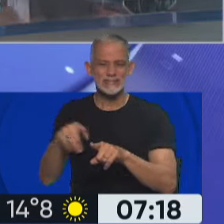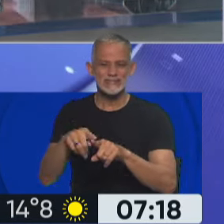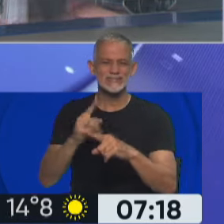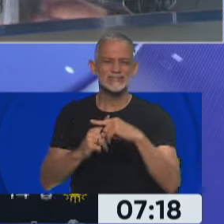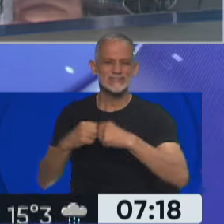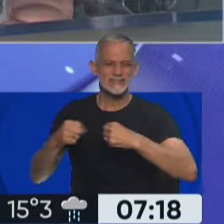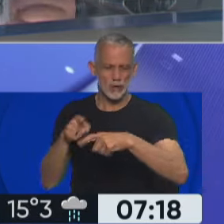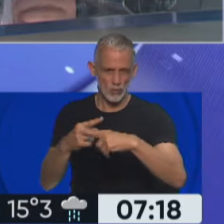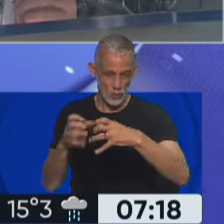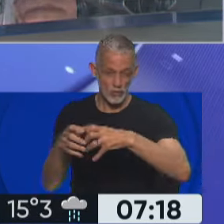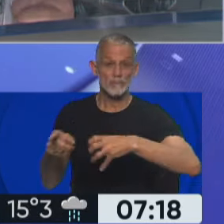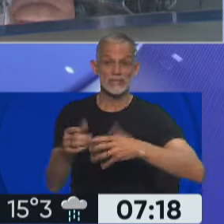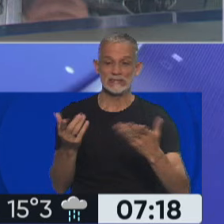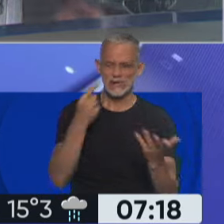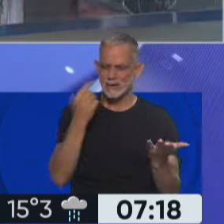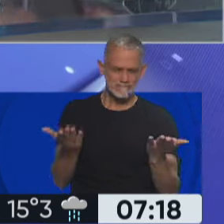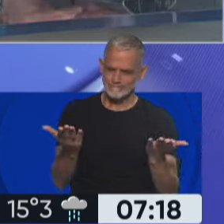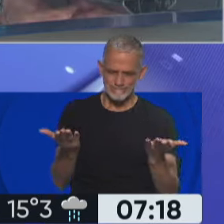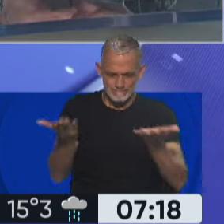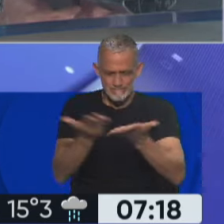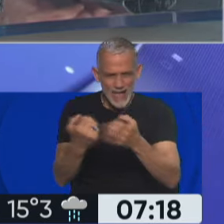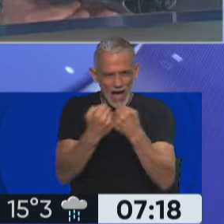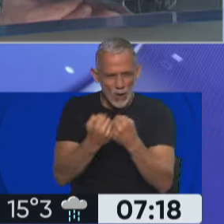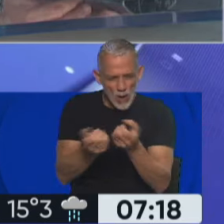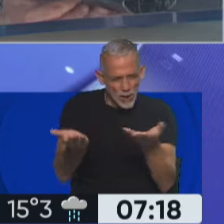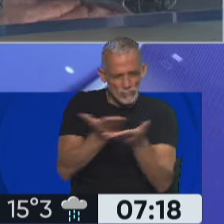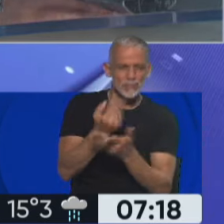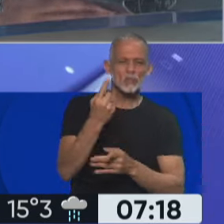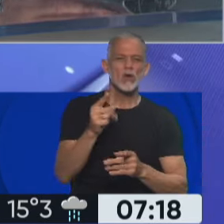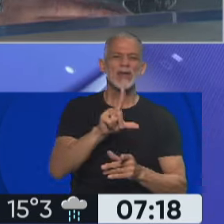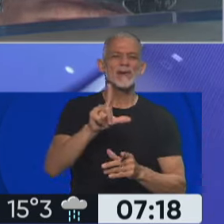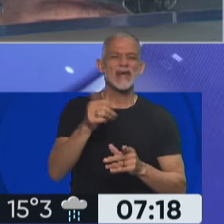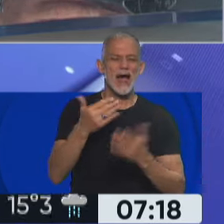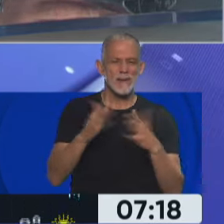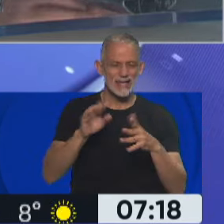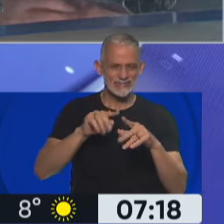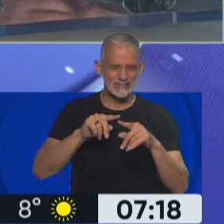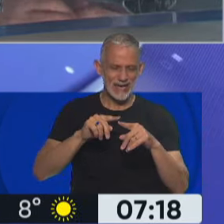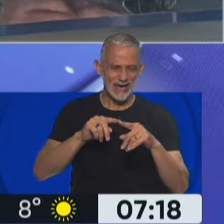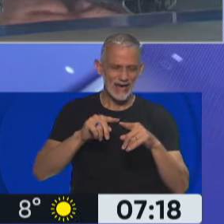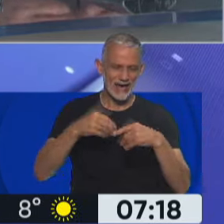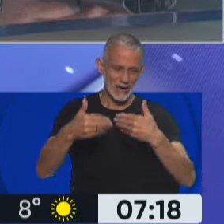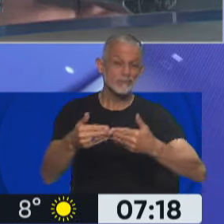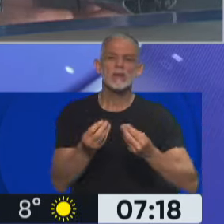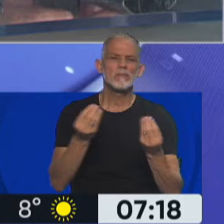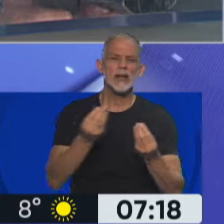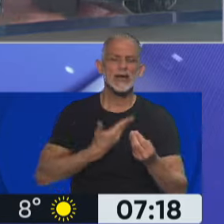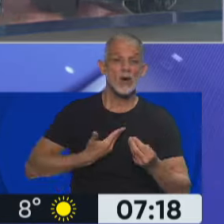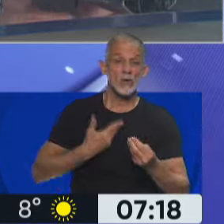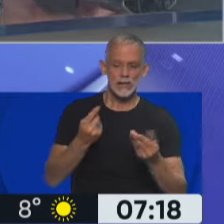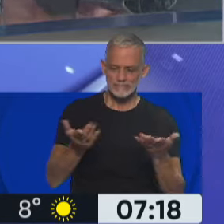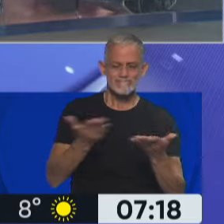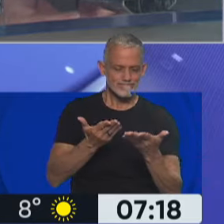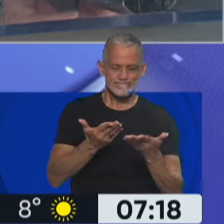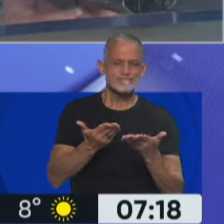cívica y de ahí esperan lograr consensos desde la libertad avanza desde el oficialismo para poder dar un